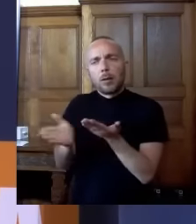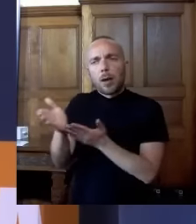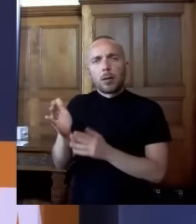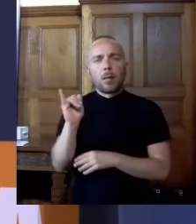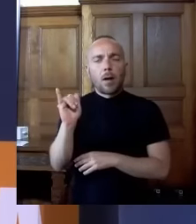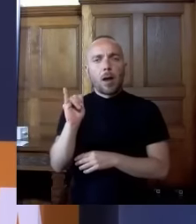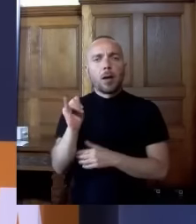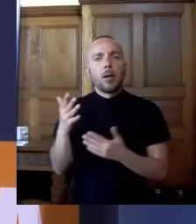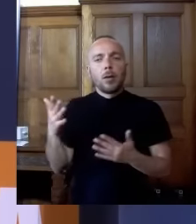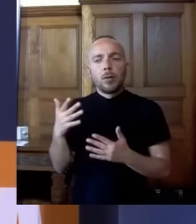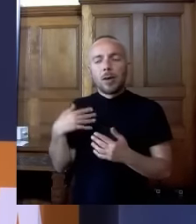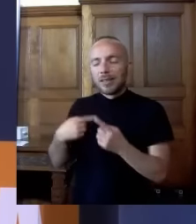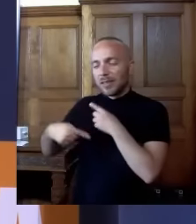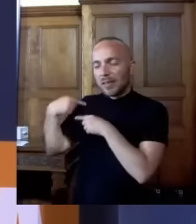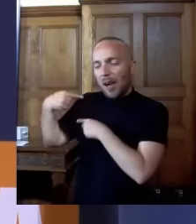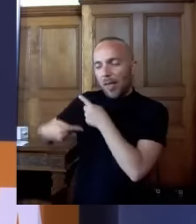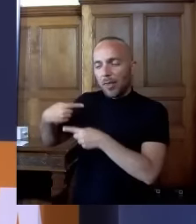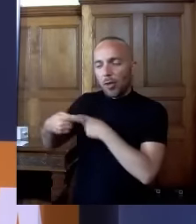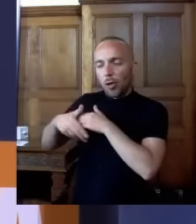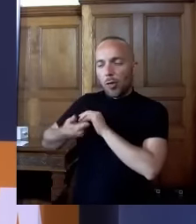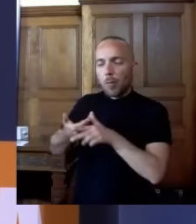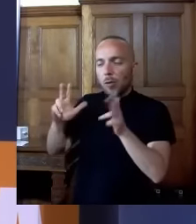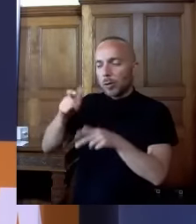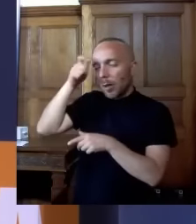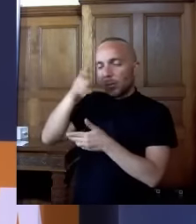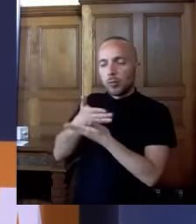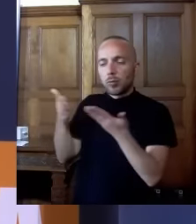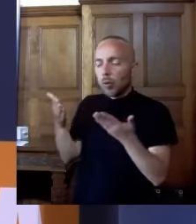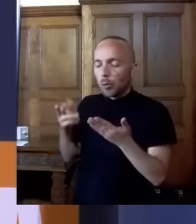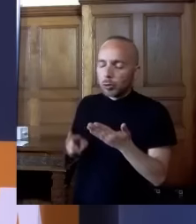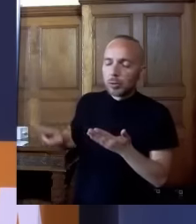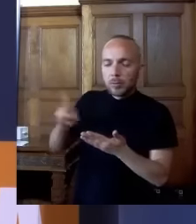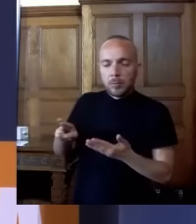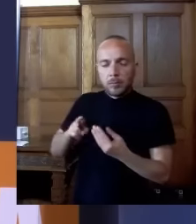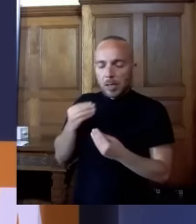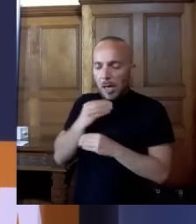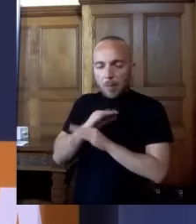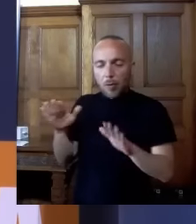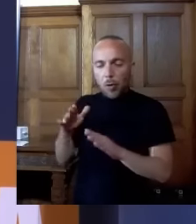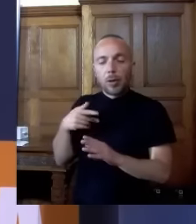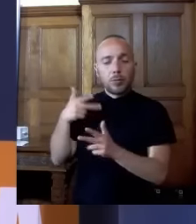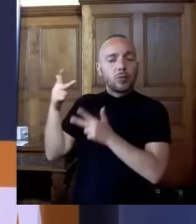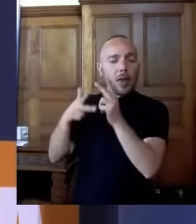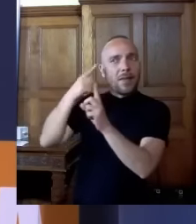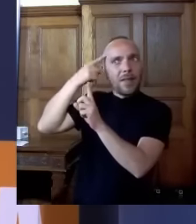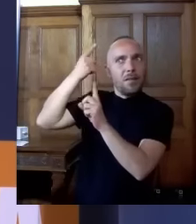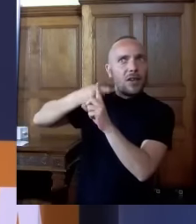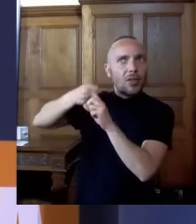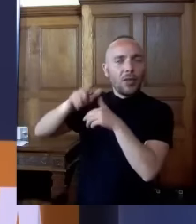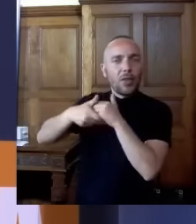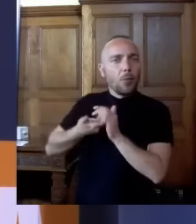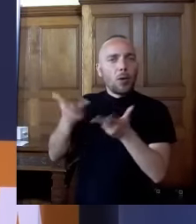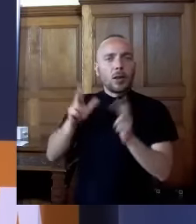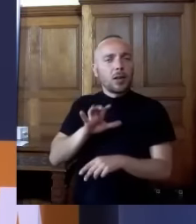es rescatar la mejor tradición democrática de nuestros pueblos y euskadi es una referencia democ en el conjunto del Estado